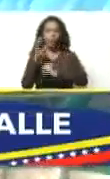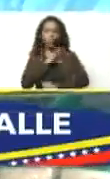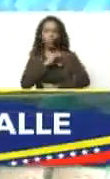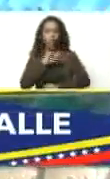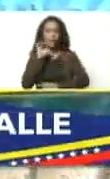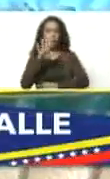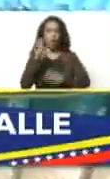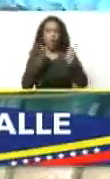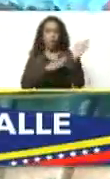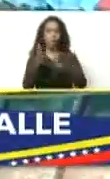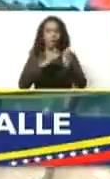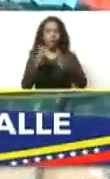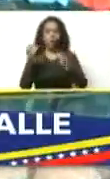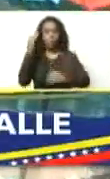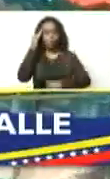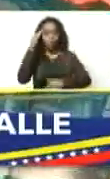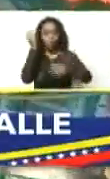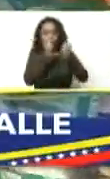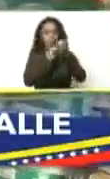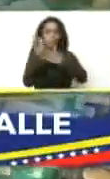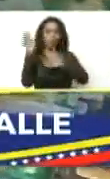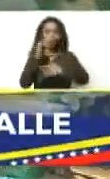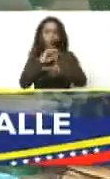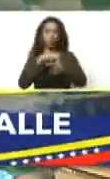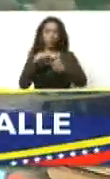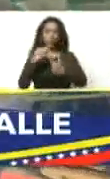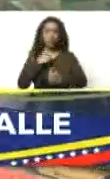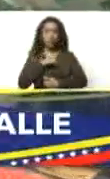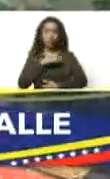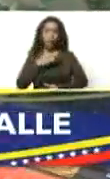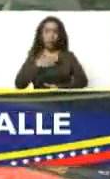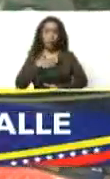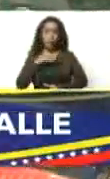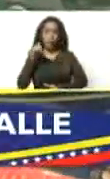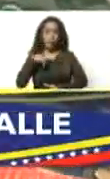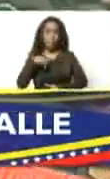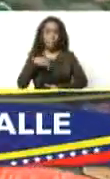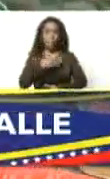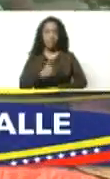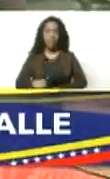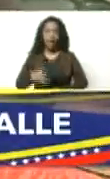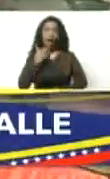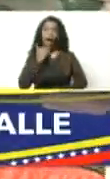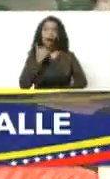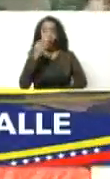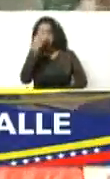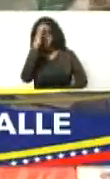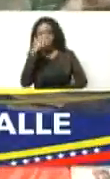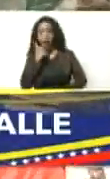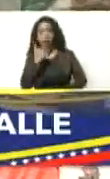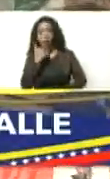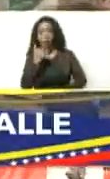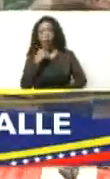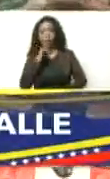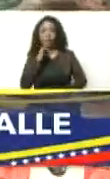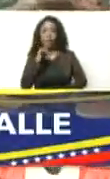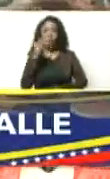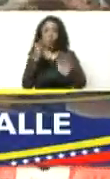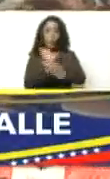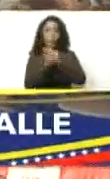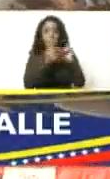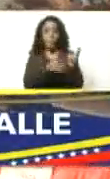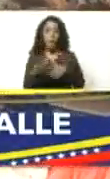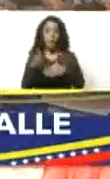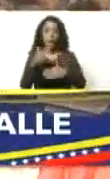de marzo, Comandante Eterno. Entonces, mi presidente, adelante, si tiene usted alguna duda, algún detalle de estos planes que